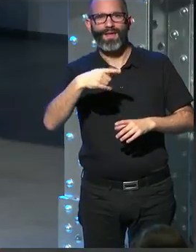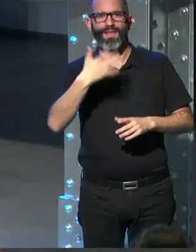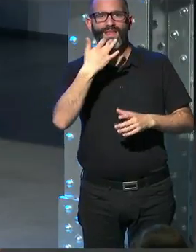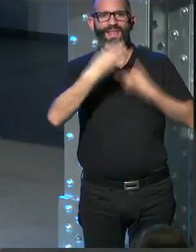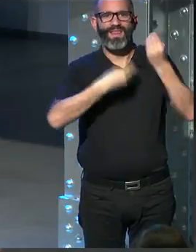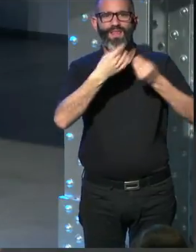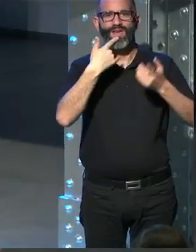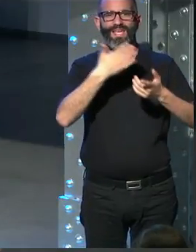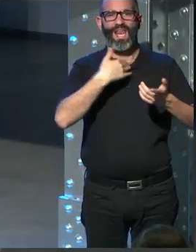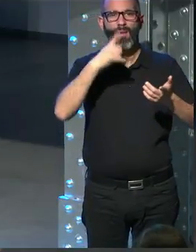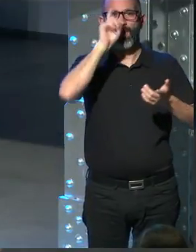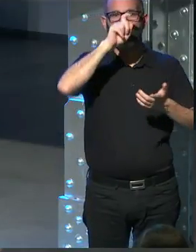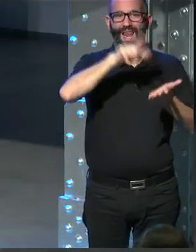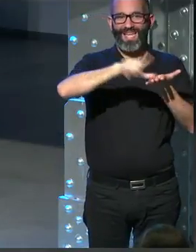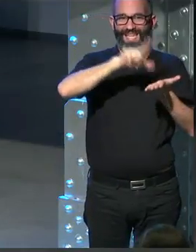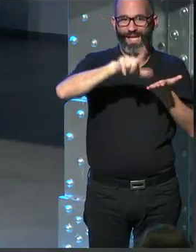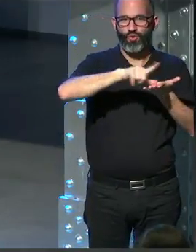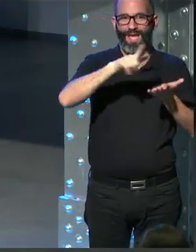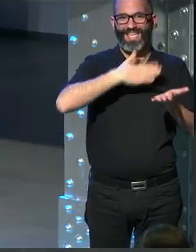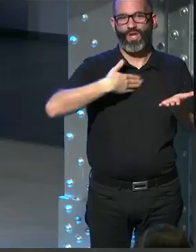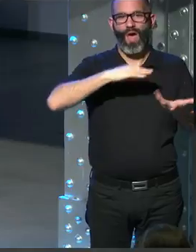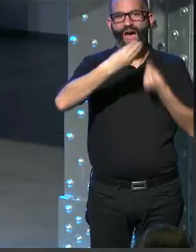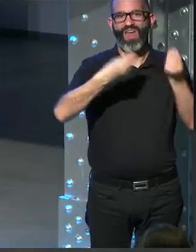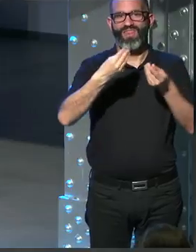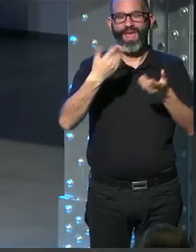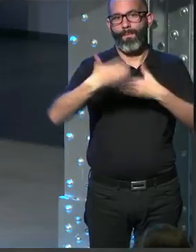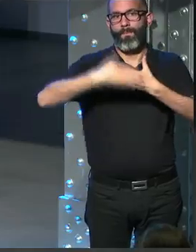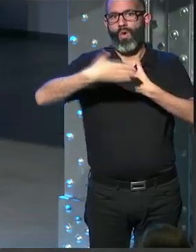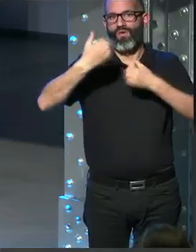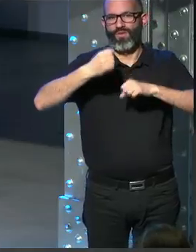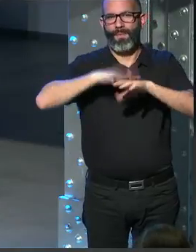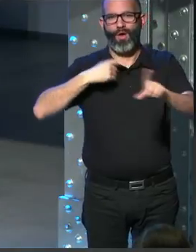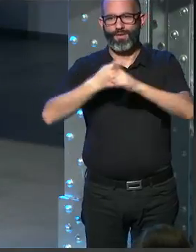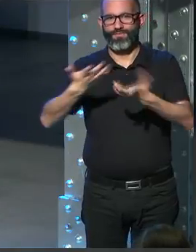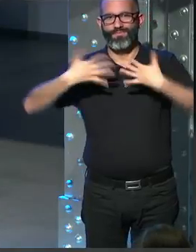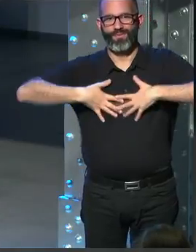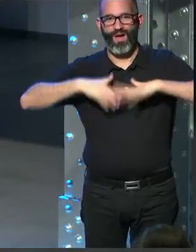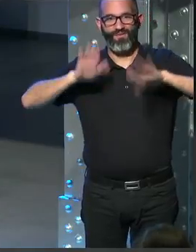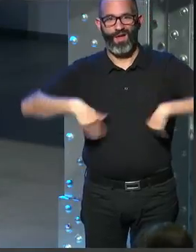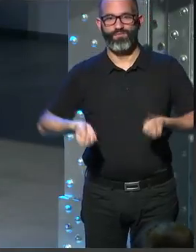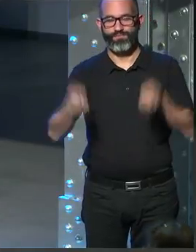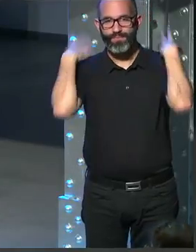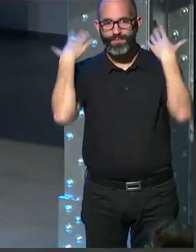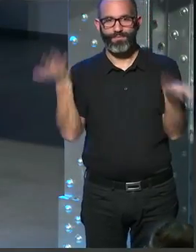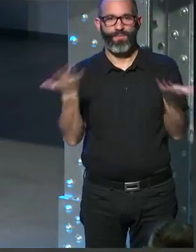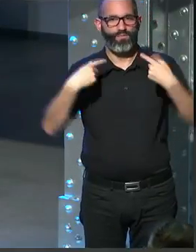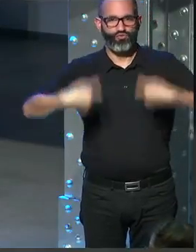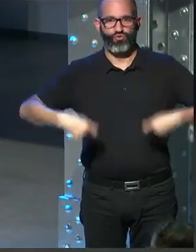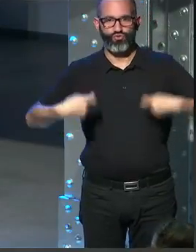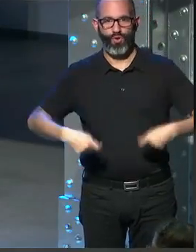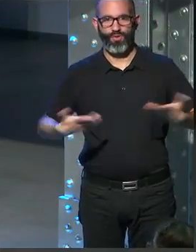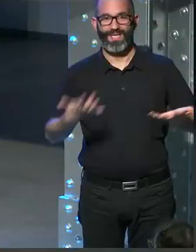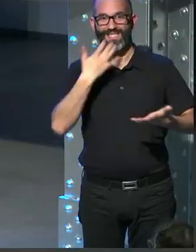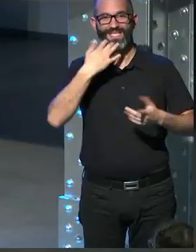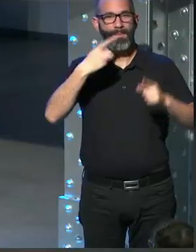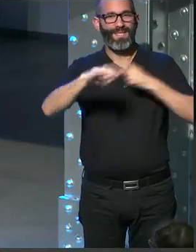tostón absoluto. O sea que todo depende de cómo utilices la herramienta y tiene que estar en servicio del mensaje. Si no funciona, no,